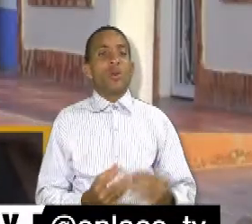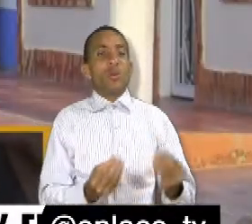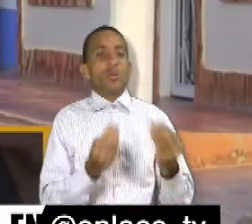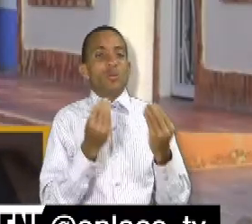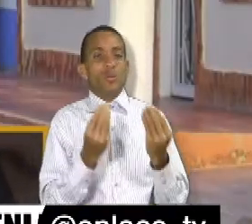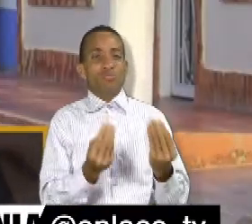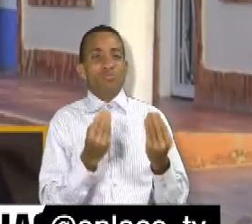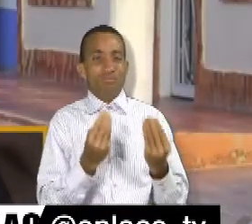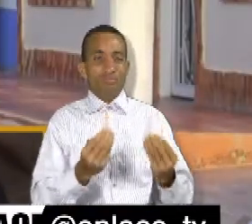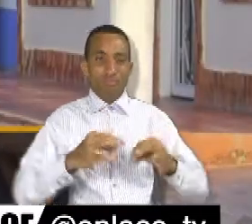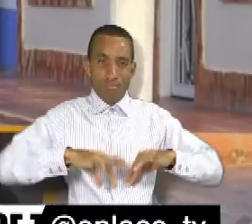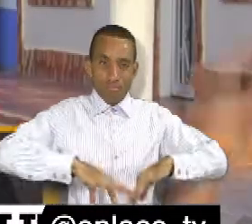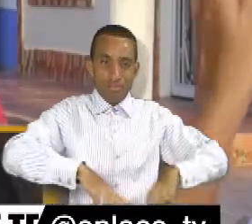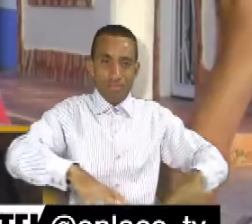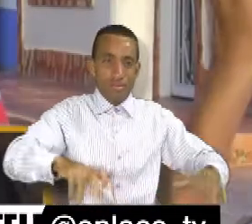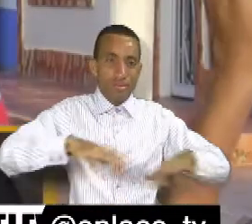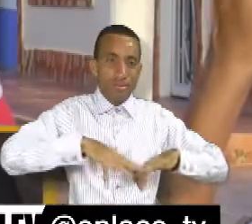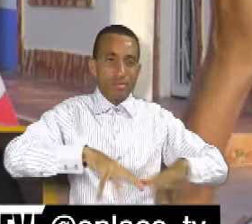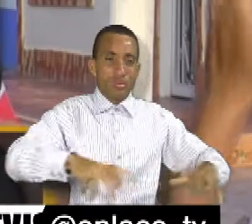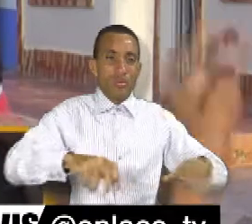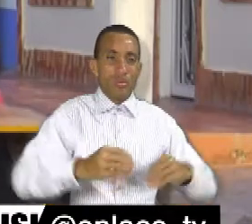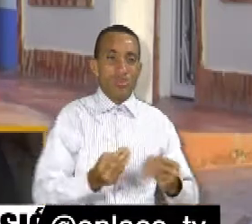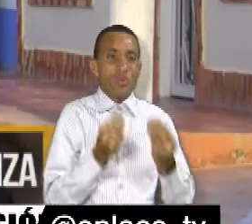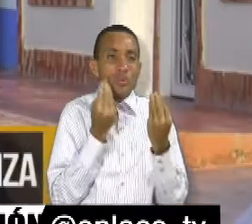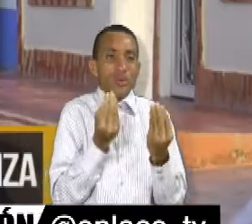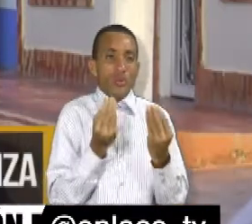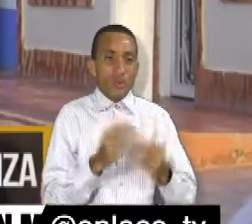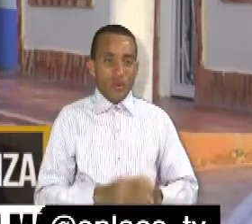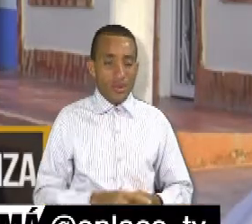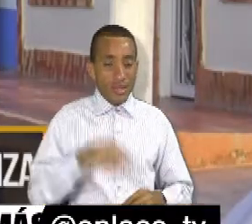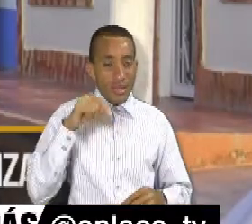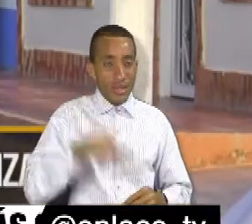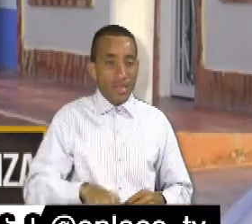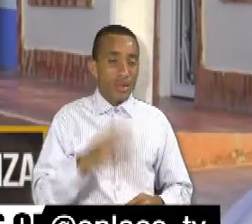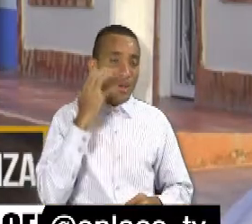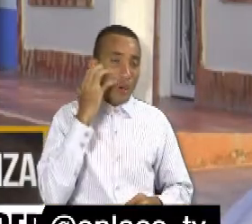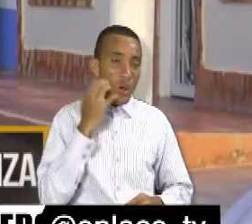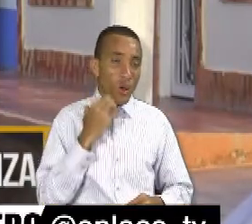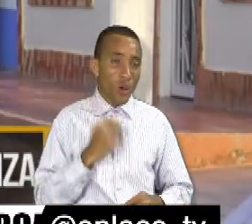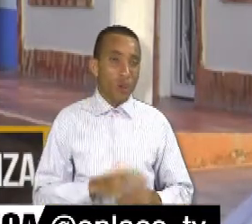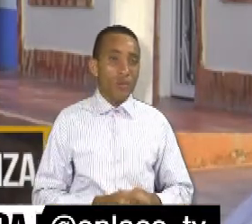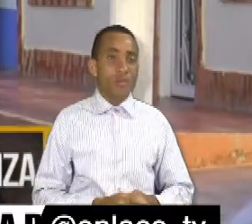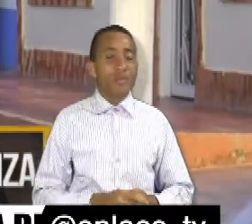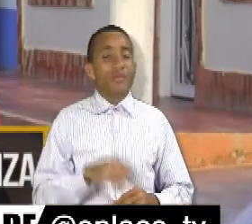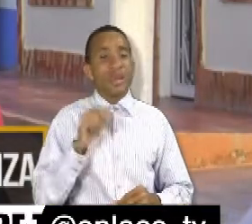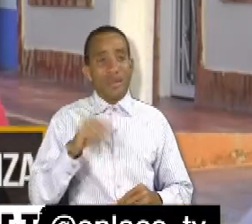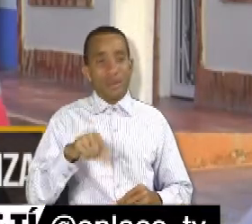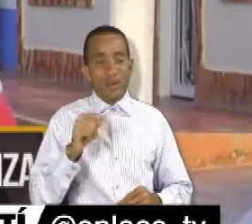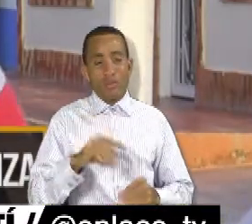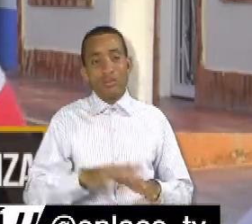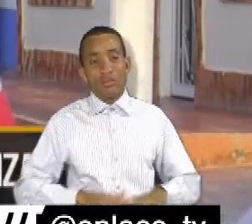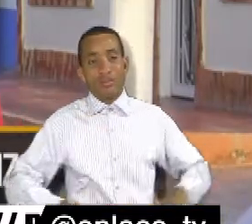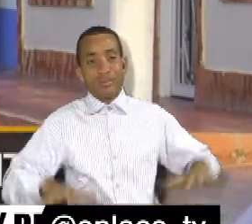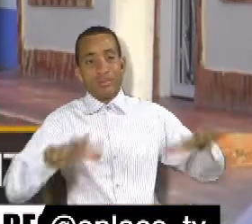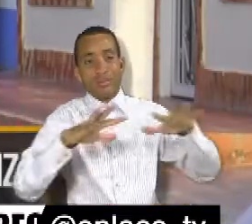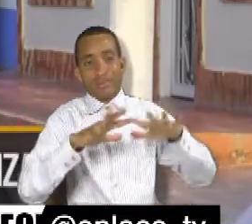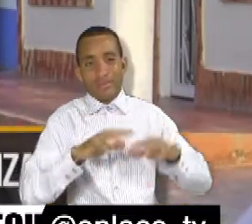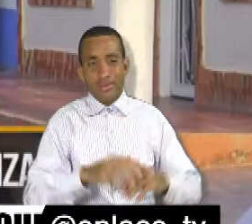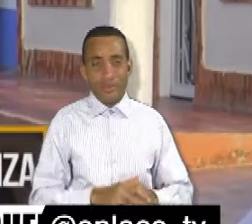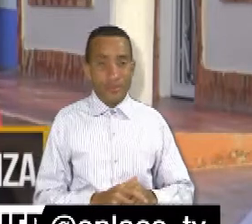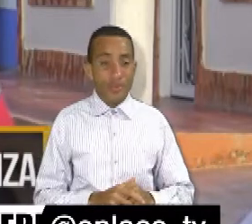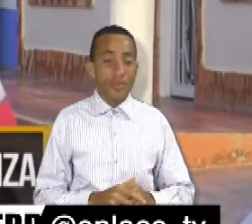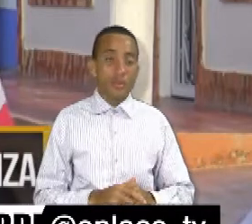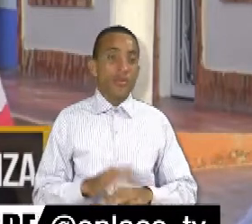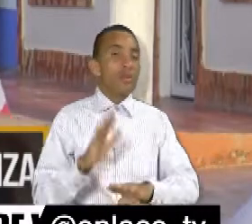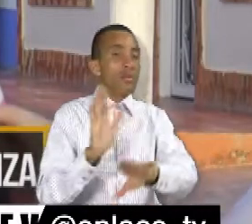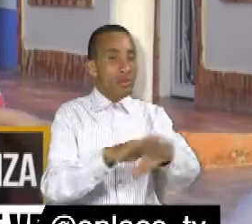delincuencia, es demasiado el atraco y es demasiado la ola de robos y de delincuencia que hay por nuestros sectores. Entonces, el llamado primero